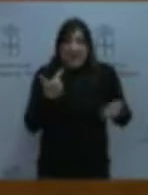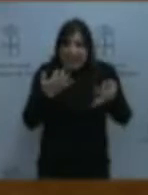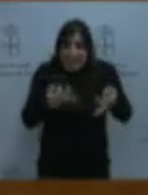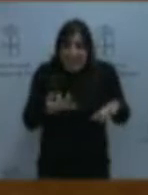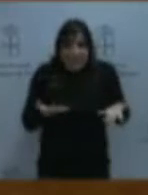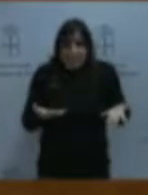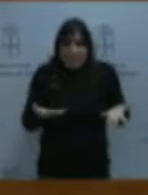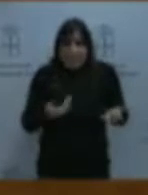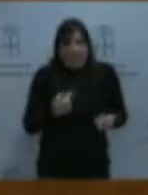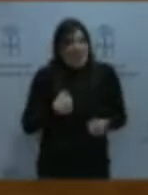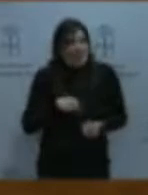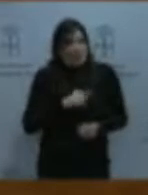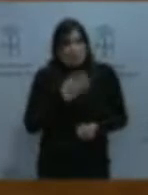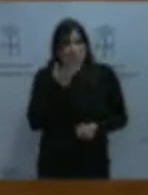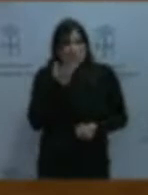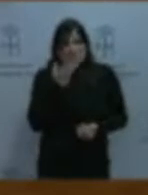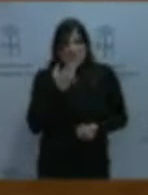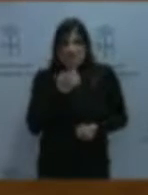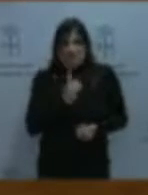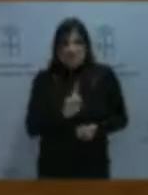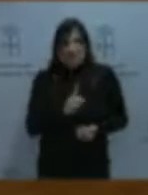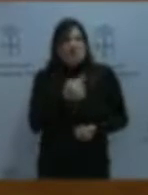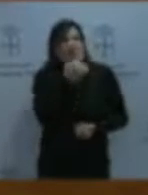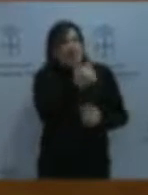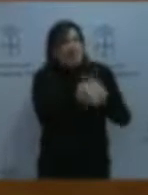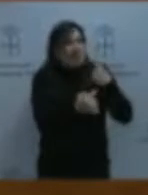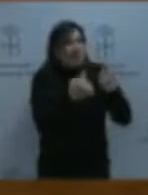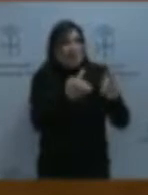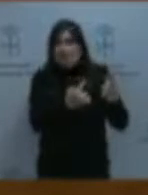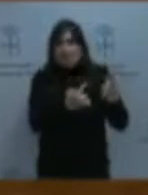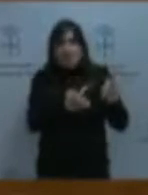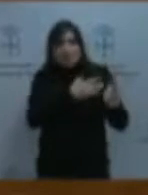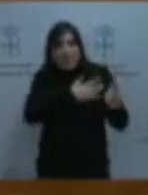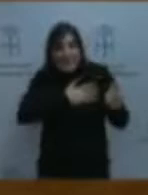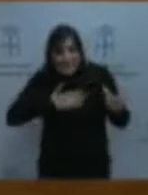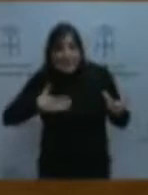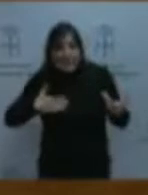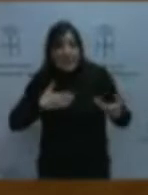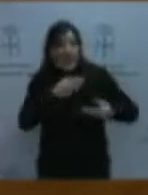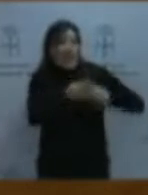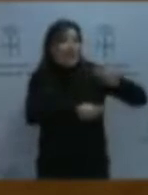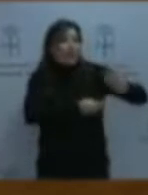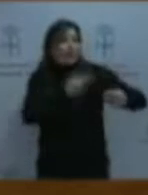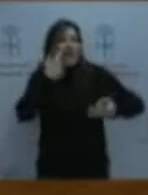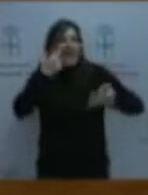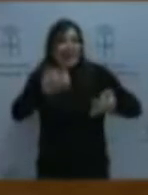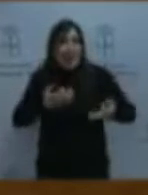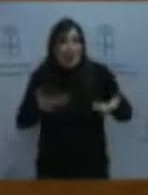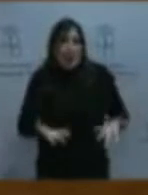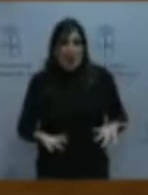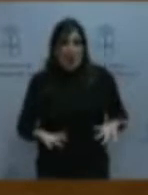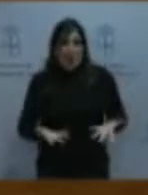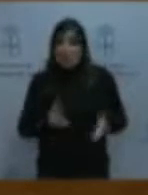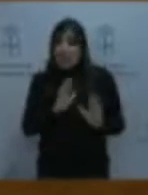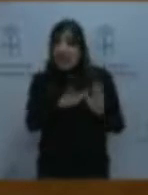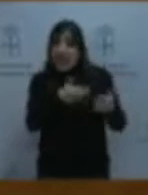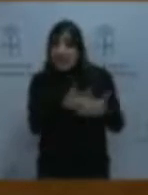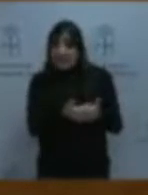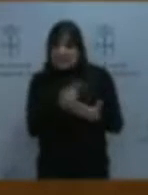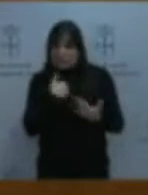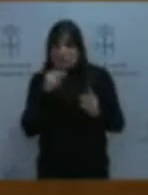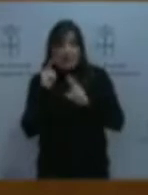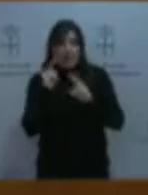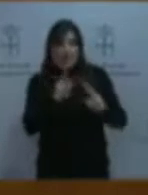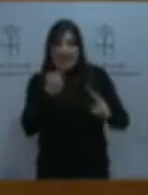palabras y gustanos más fiarnos de los fechos. Por eso, hasta que no veamos ese anuncio de inversión millonaria que el consejero